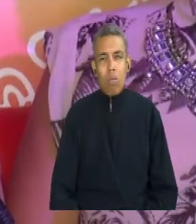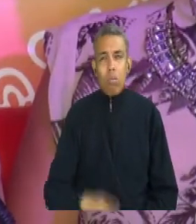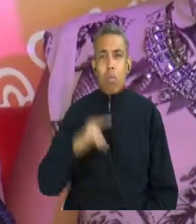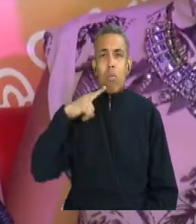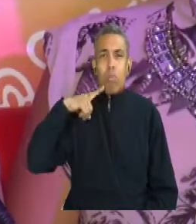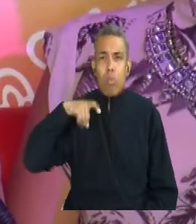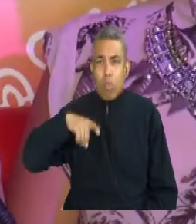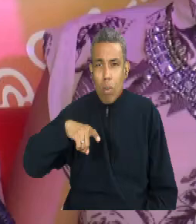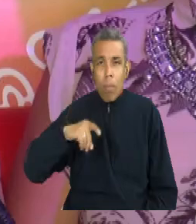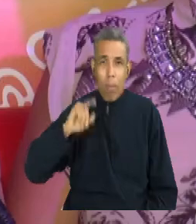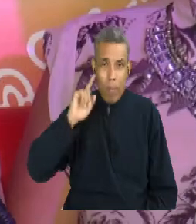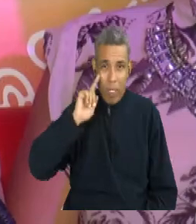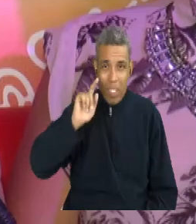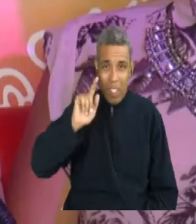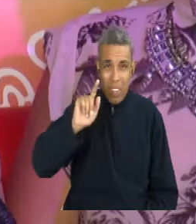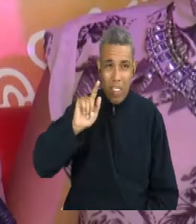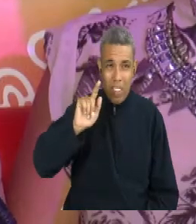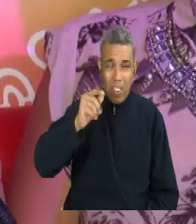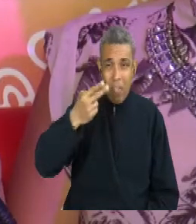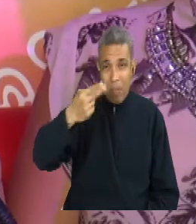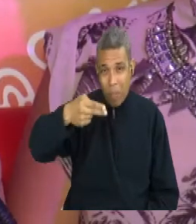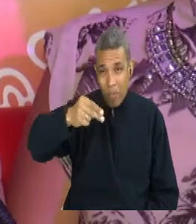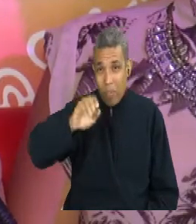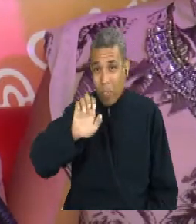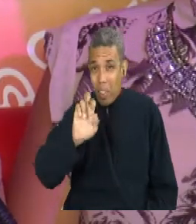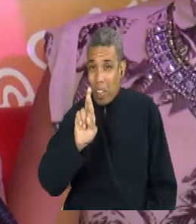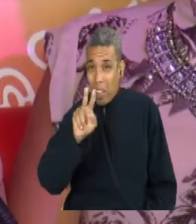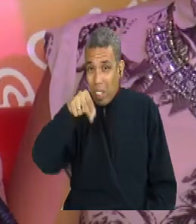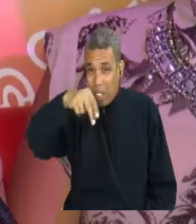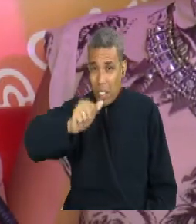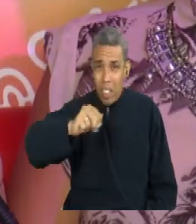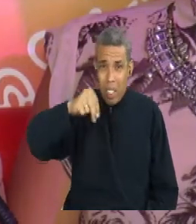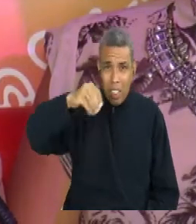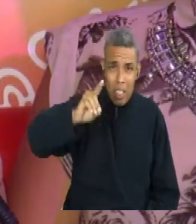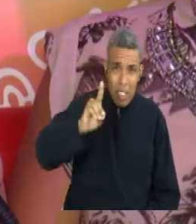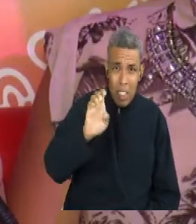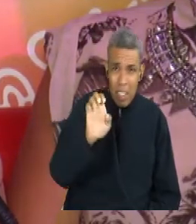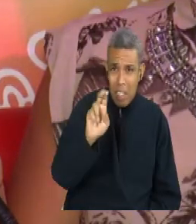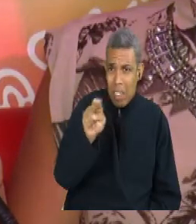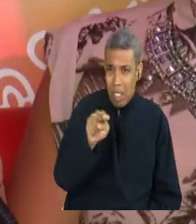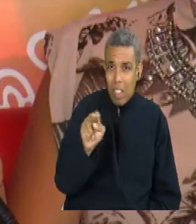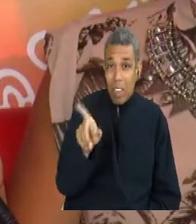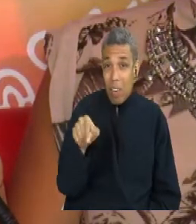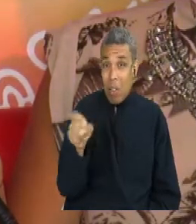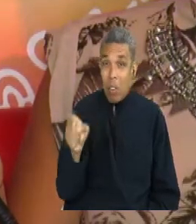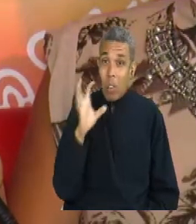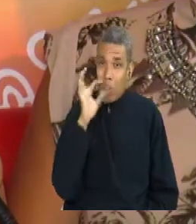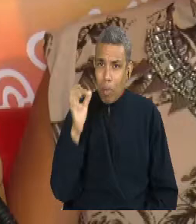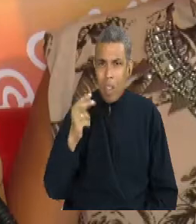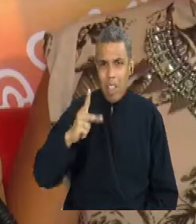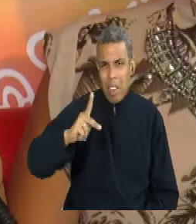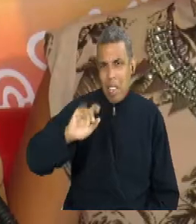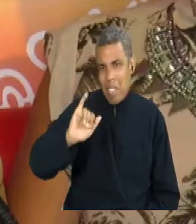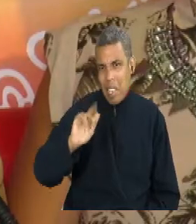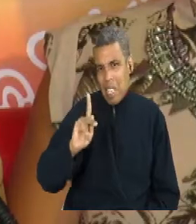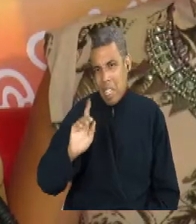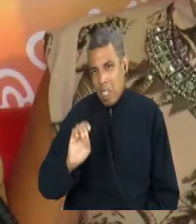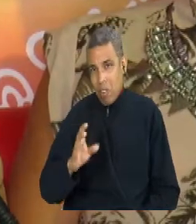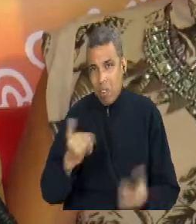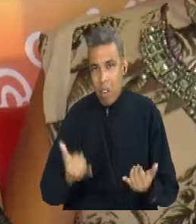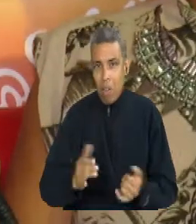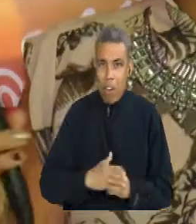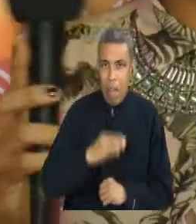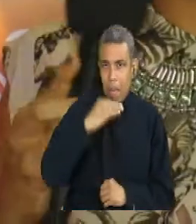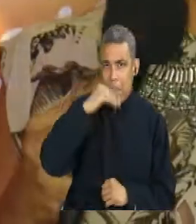Bucaramanga, que es DJ Fabián Hernández. Y DJ Kiko. Él era residente en la ciudad de Barranca Bermeja, pero ahorita está radicado en la